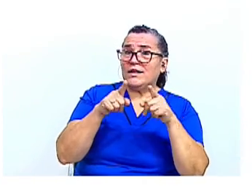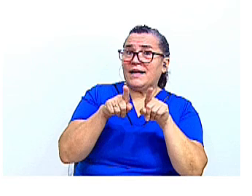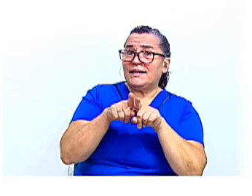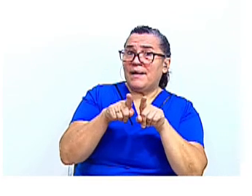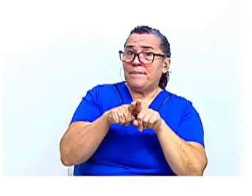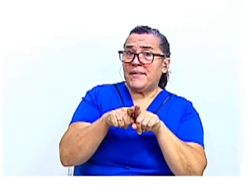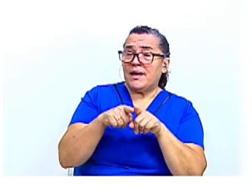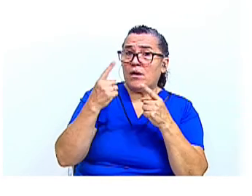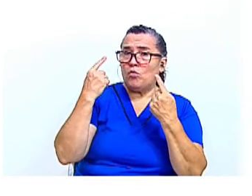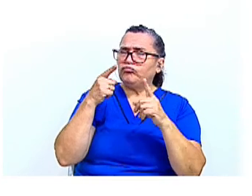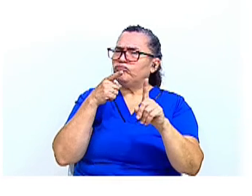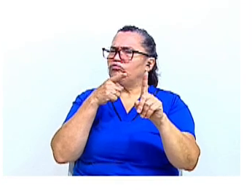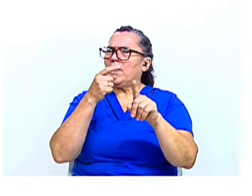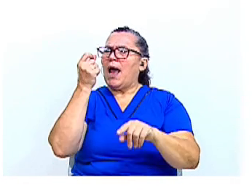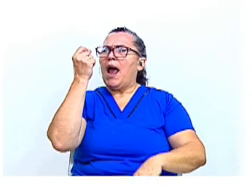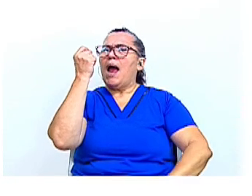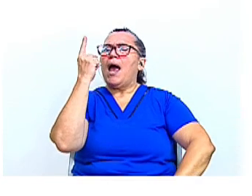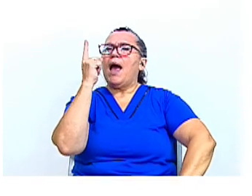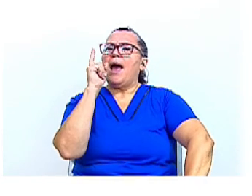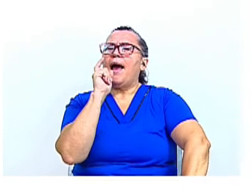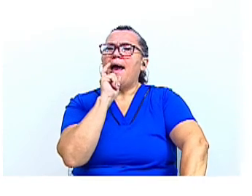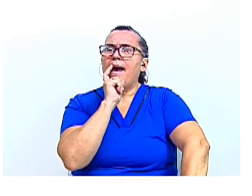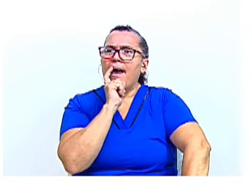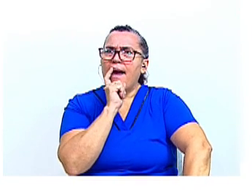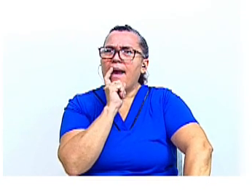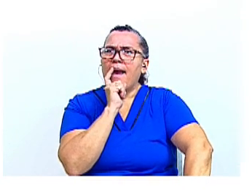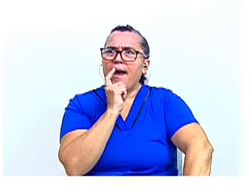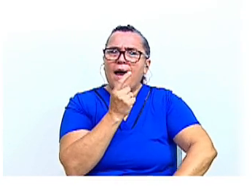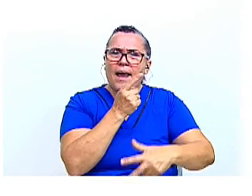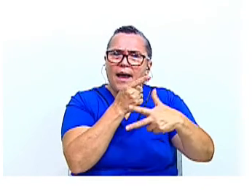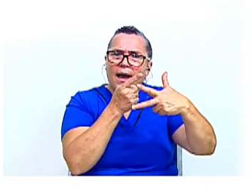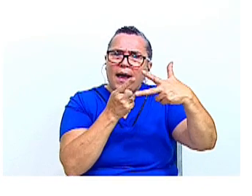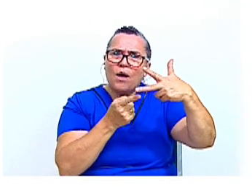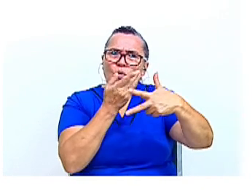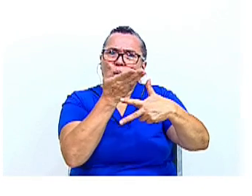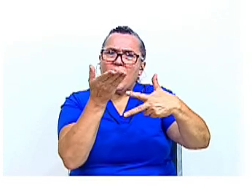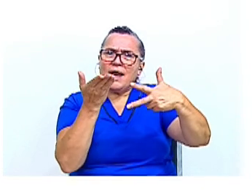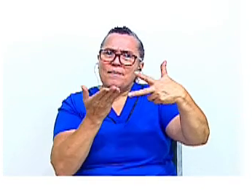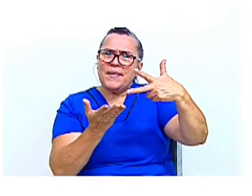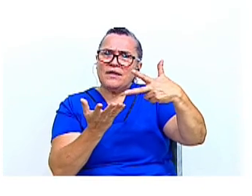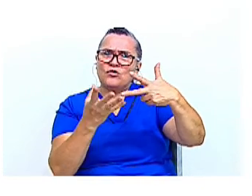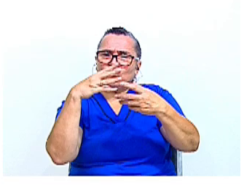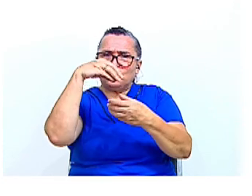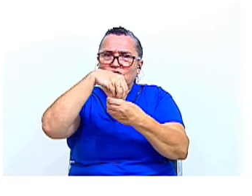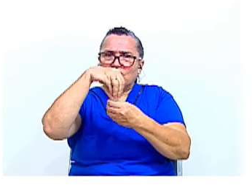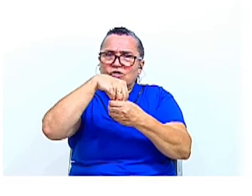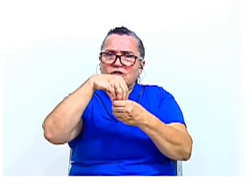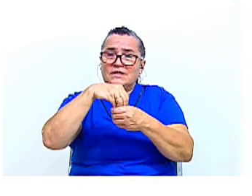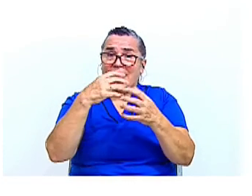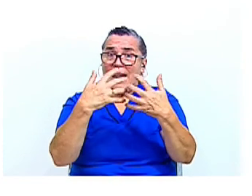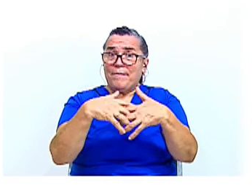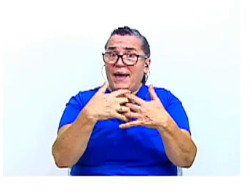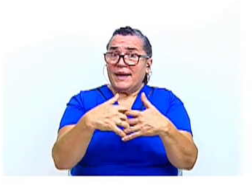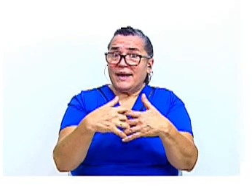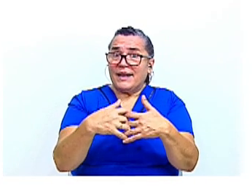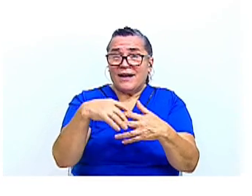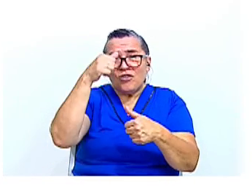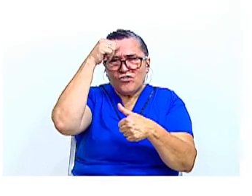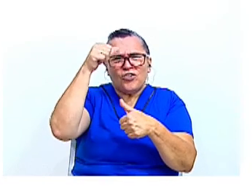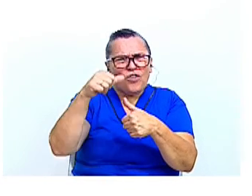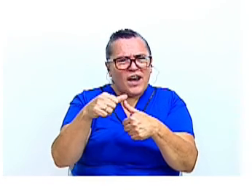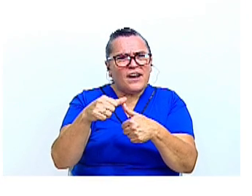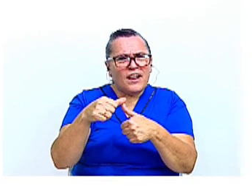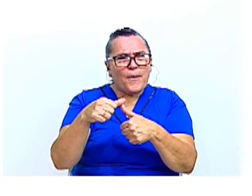si logramos comprender cada uno de los elementos que conforman la máquina. ¿Los